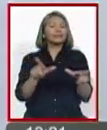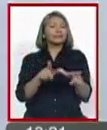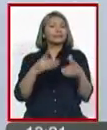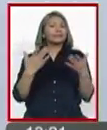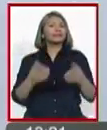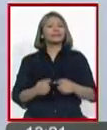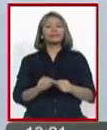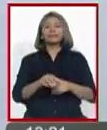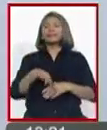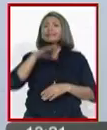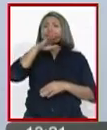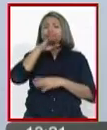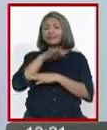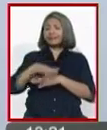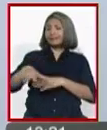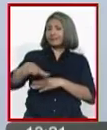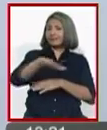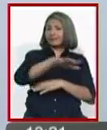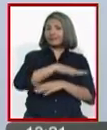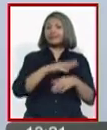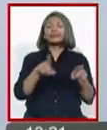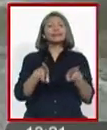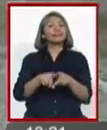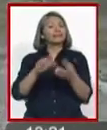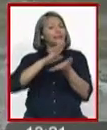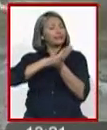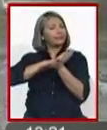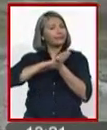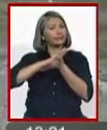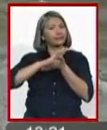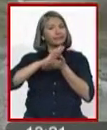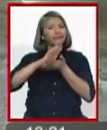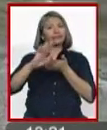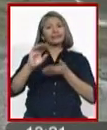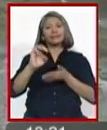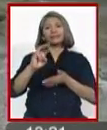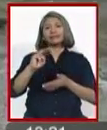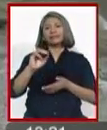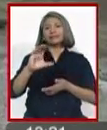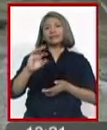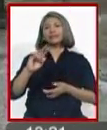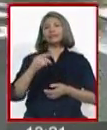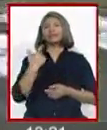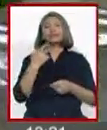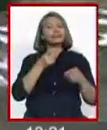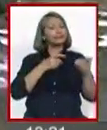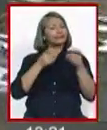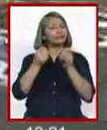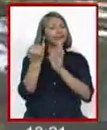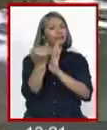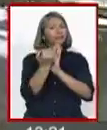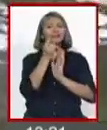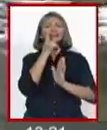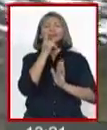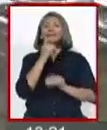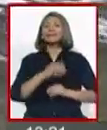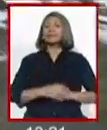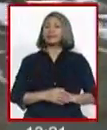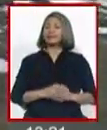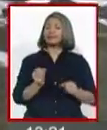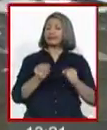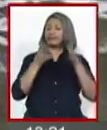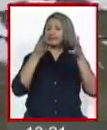se registraban como macro basurales. Los mismos fueron limpiados por Emacruz y se realiza el monitoreo para identificar a las personas